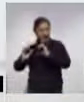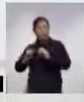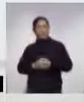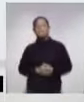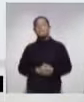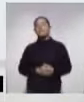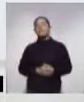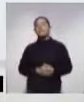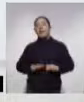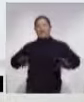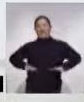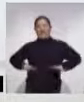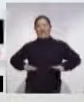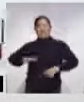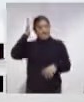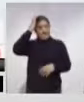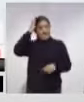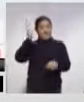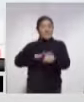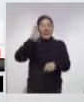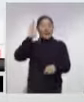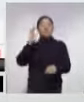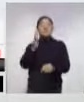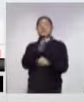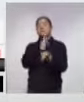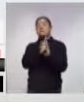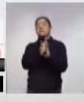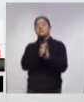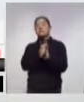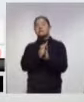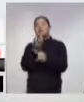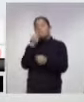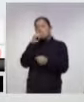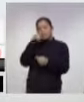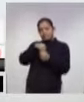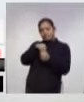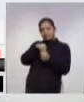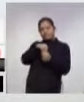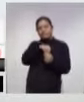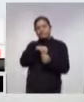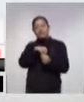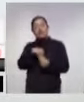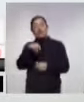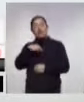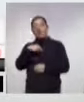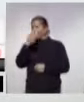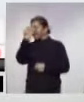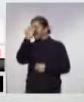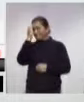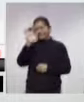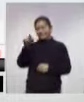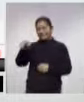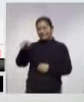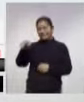La característica principal del Internet o las redes sociales es el anonimato, ¿no? Entonces, si no conocemos a la persona, no debemos